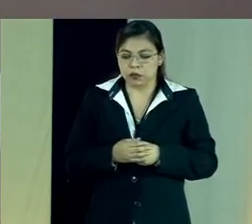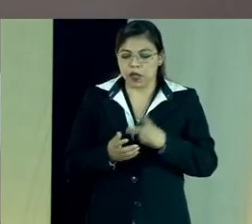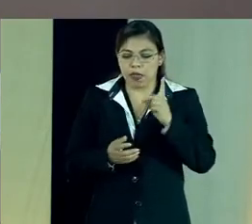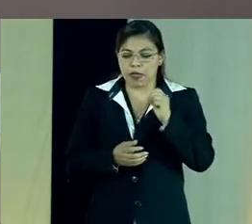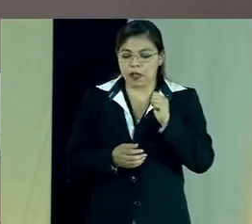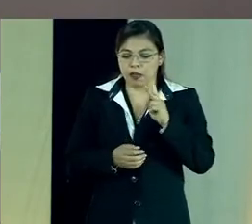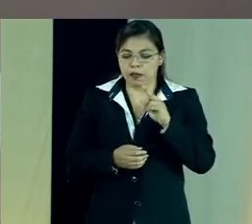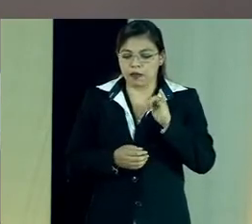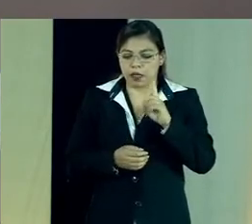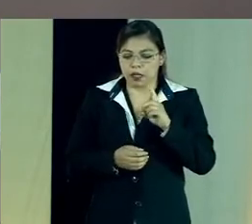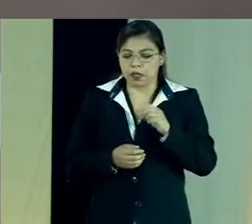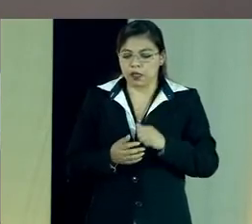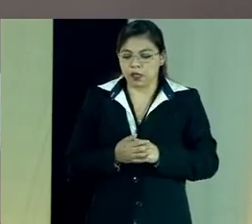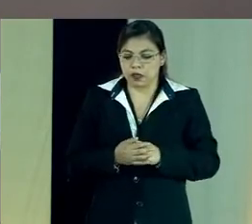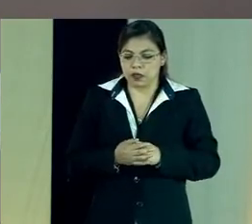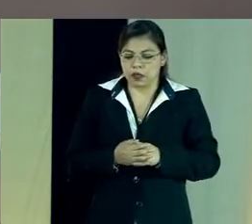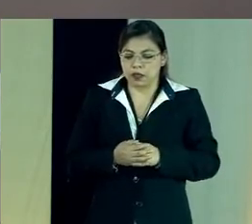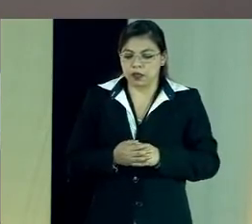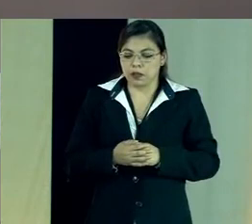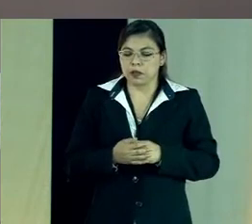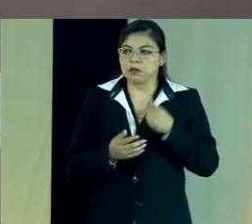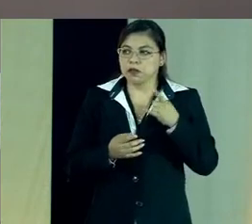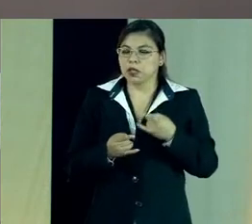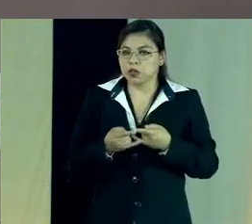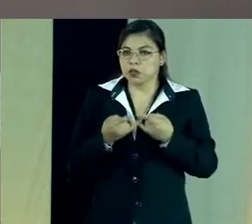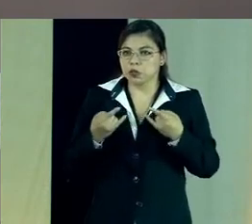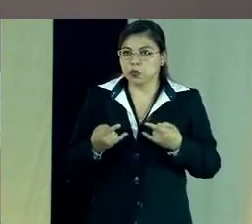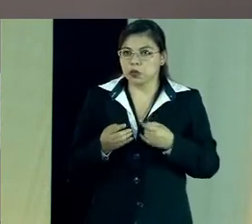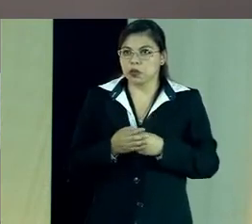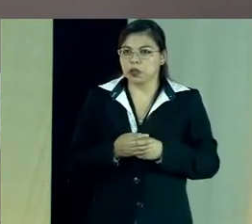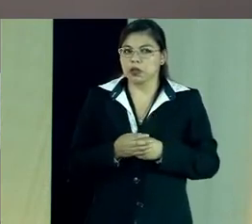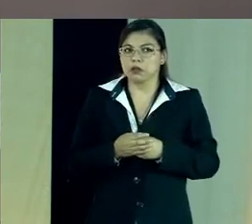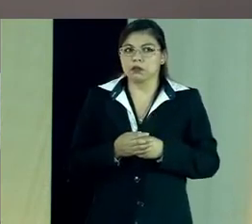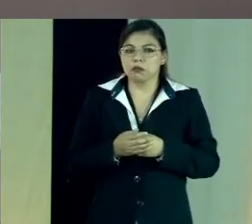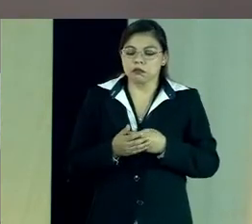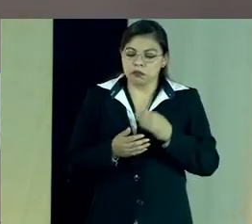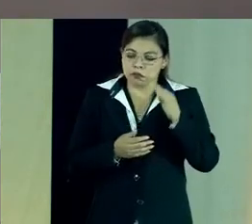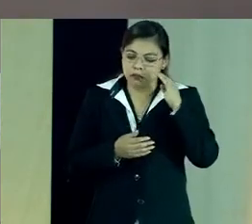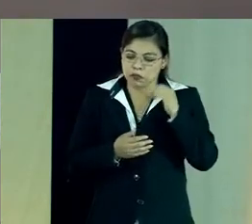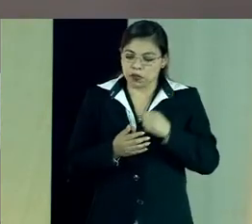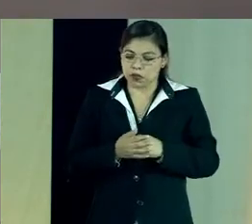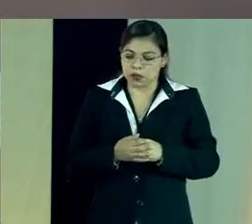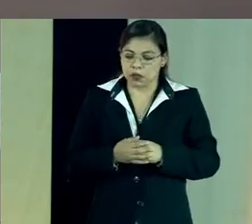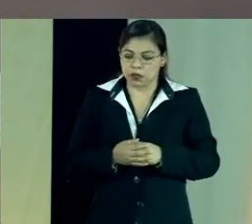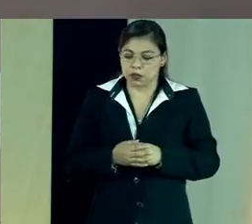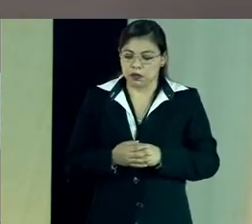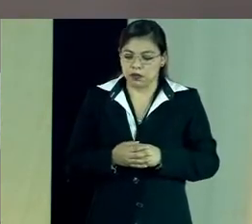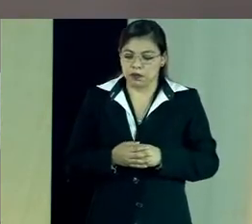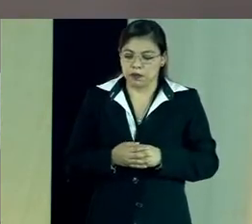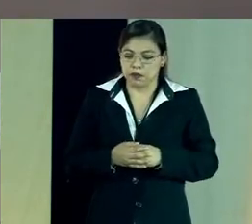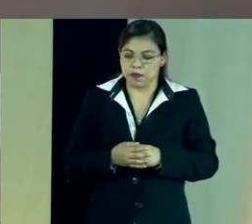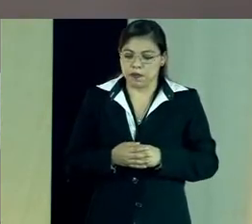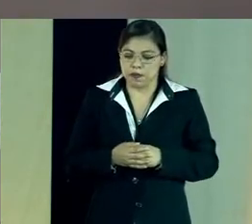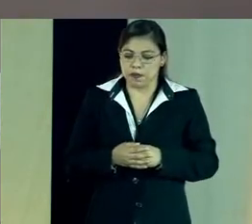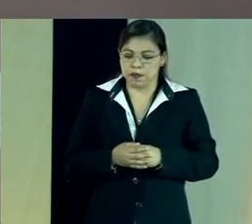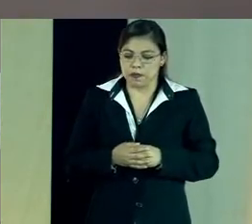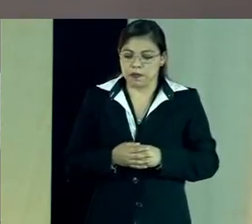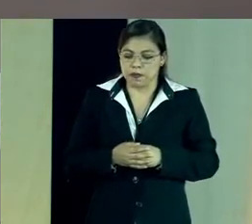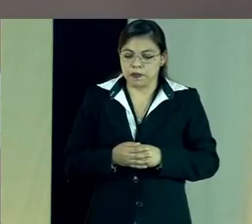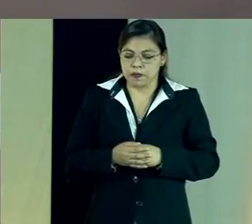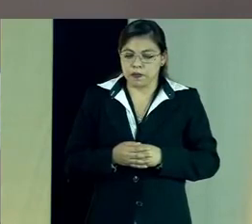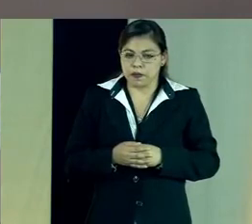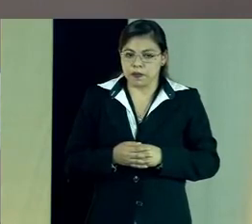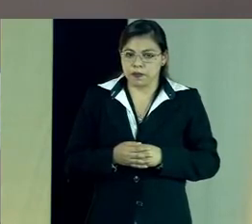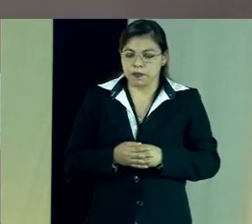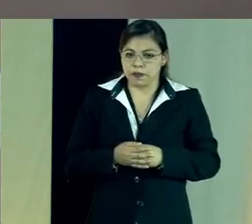knight paul le pregunté si era caliente de disney bolt escritor y premio nobel que me